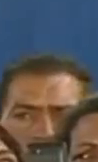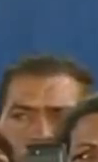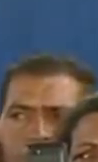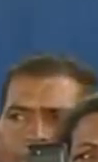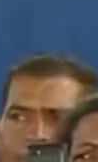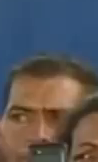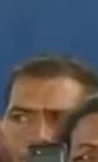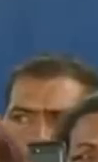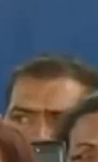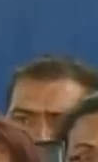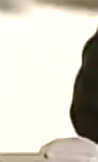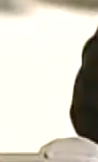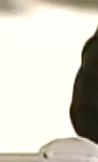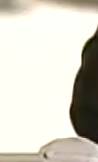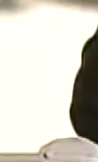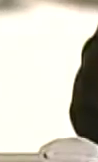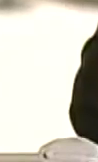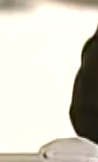decía, Frisco, ayer.